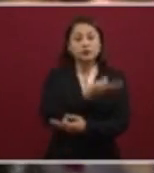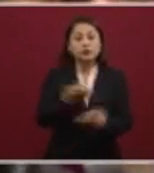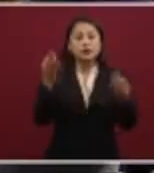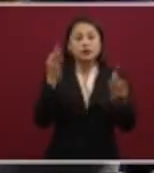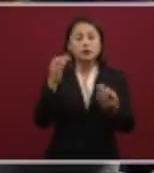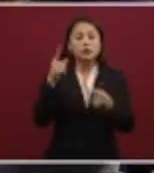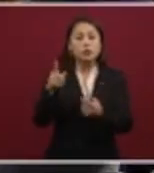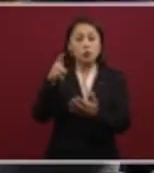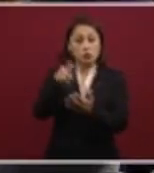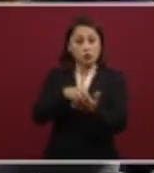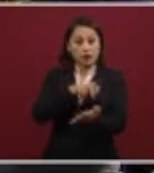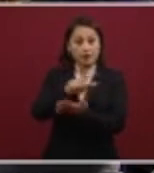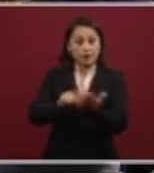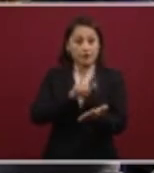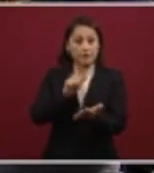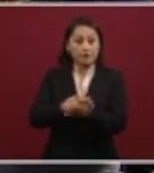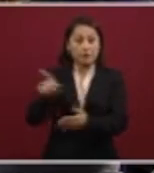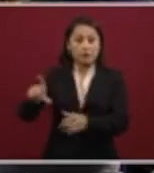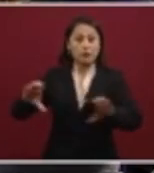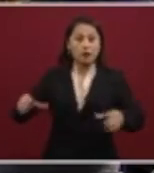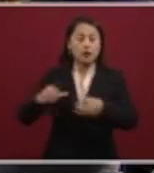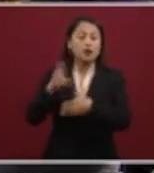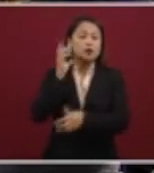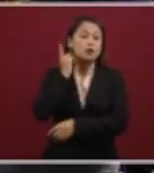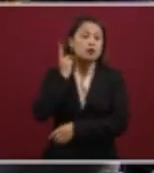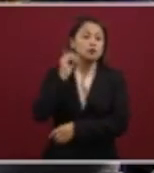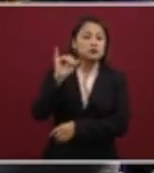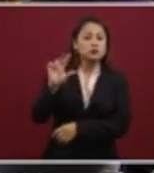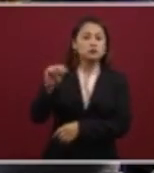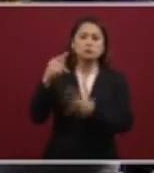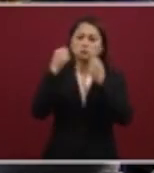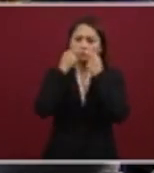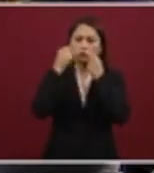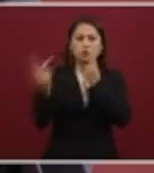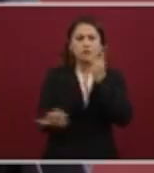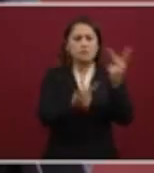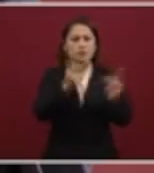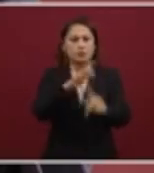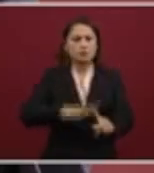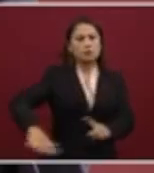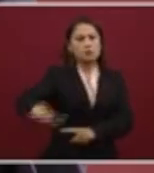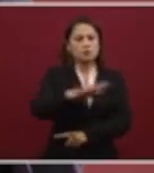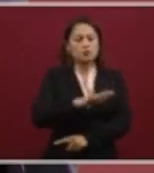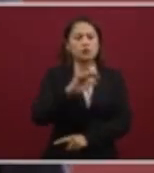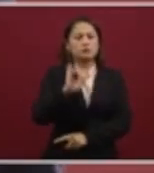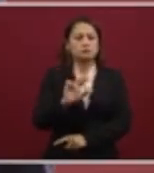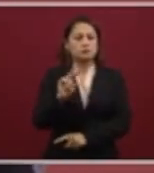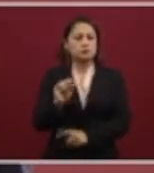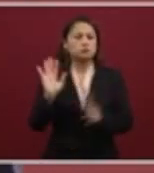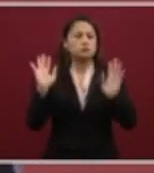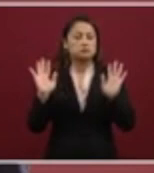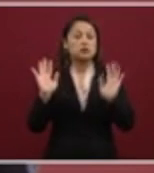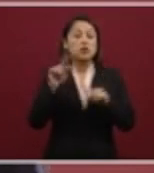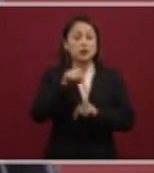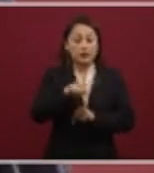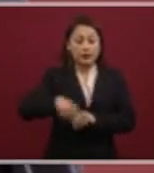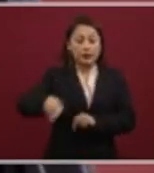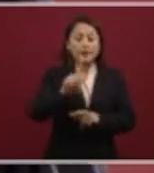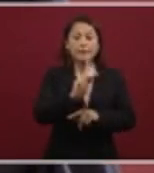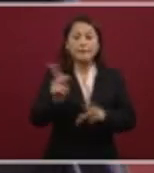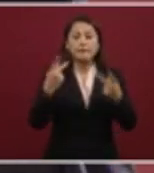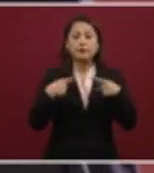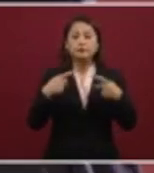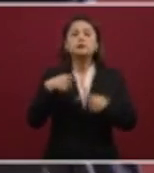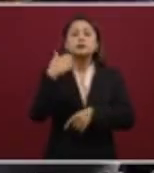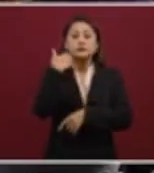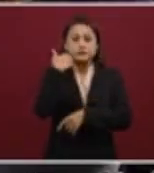iba. Los ciudadanos de a pie que se manifiestan en redes sociales sí quieren esa consulta, presidente. Quieren enjuiciar a